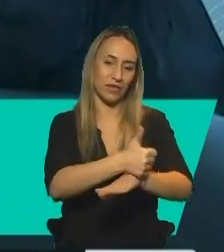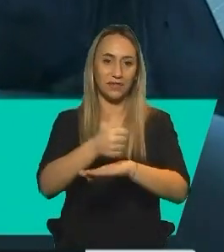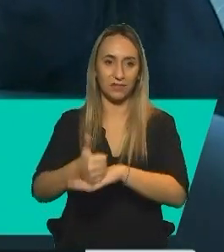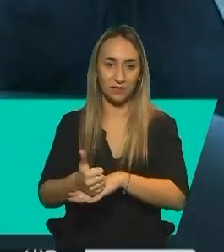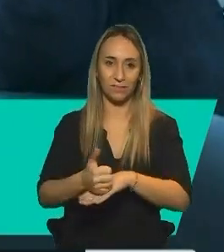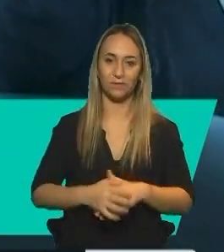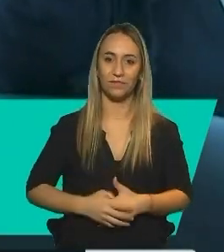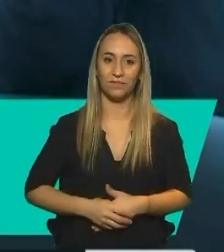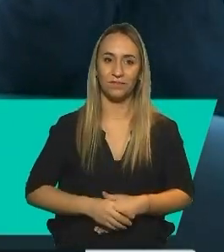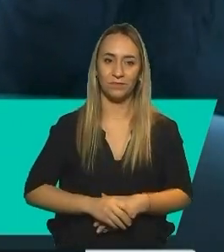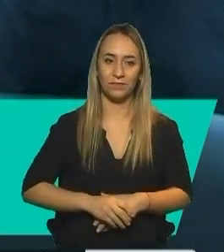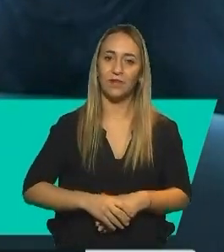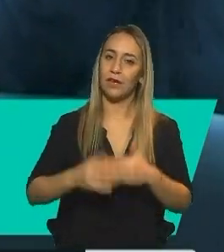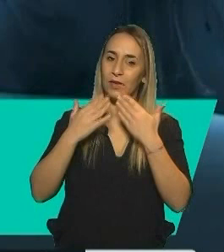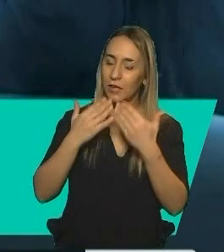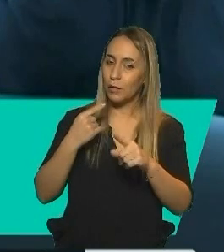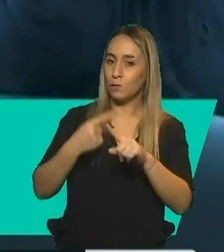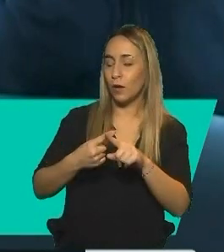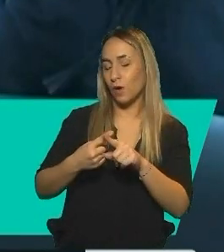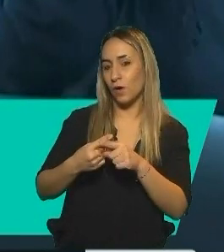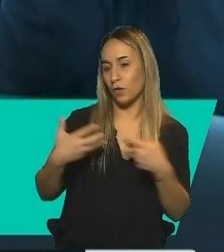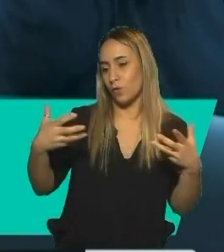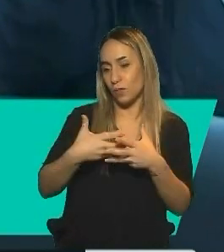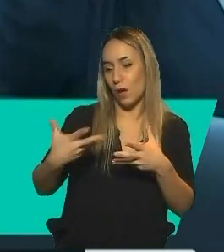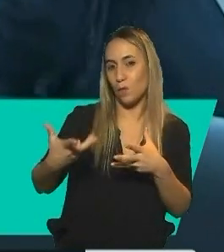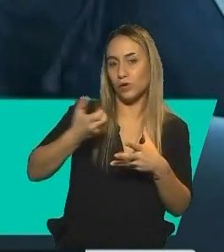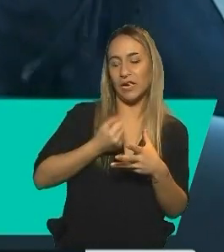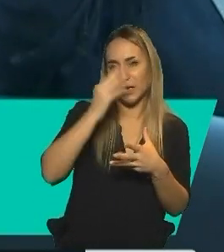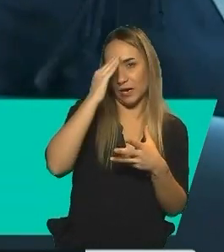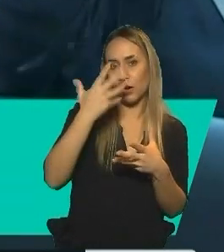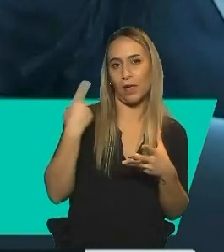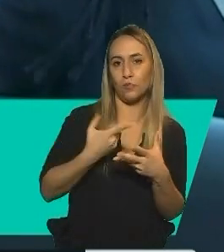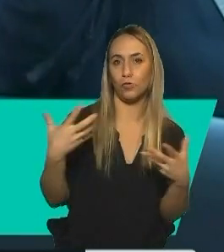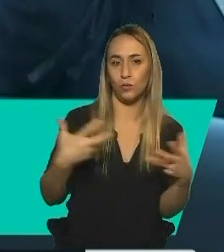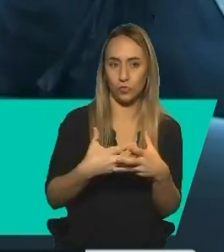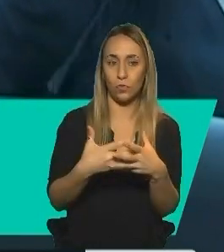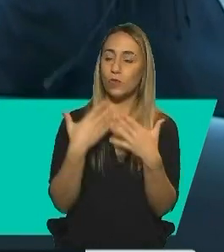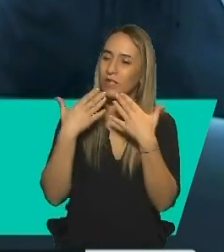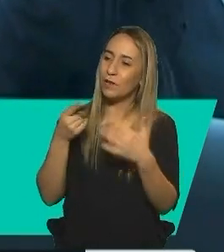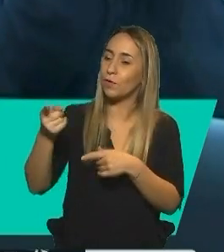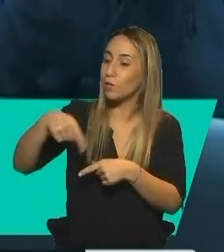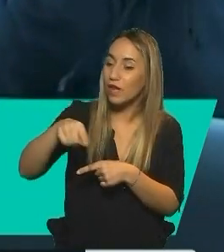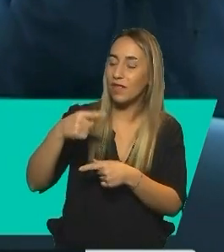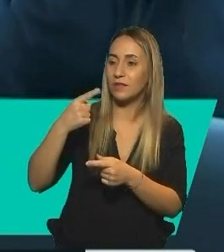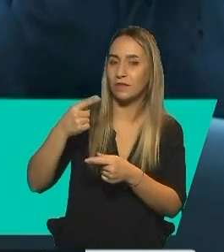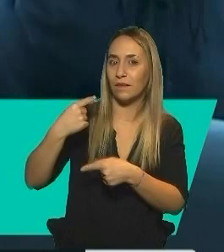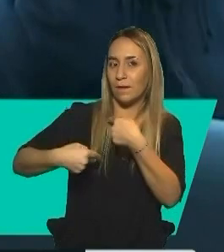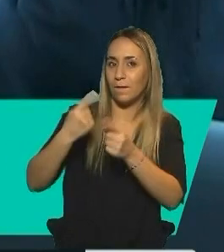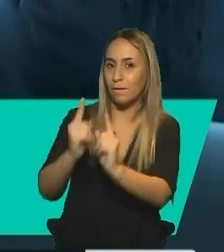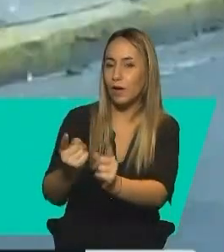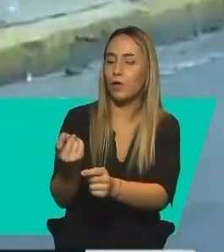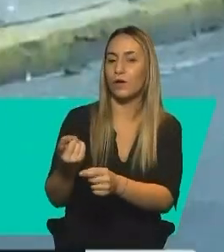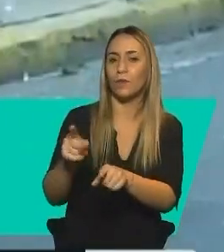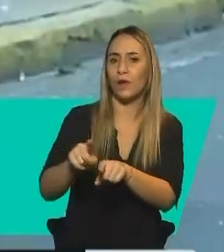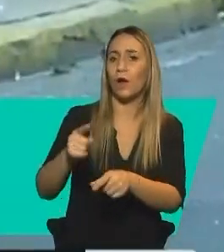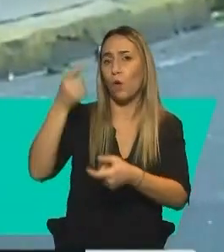hoy. Y por recordar con nosotros. Muchas gracias, gracias por mantener viva la memoria y la llama de la justicia. De